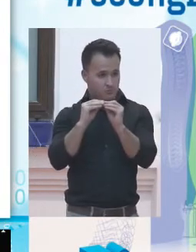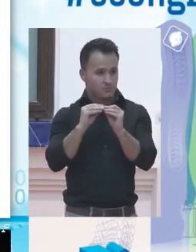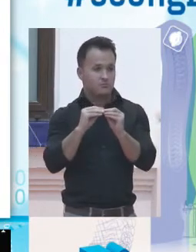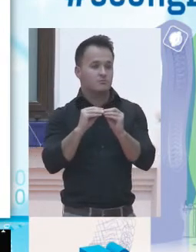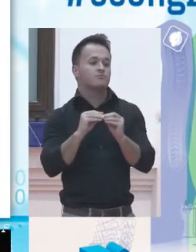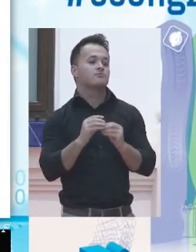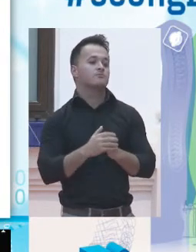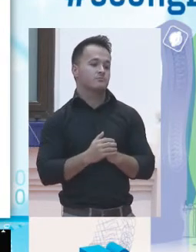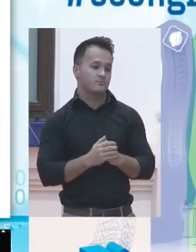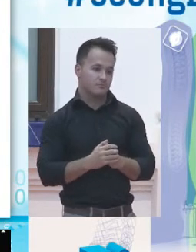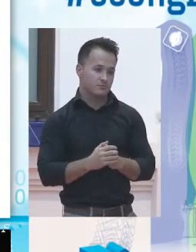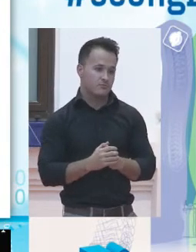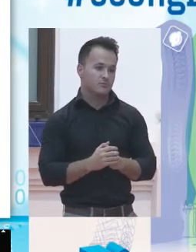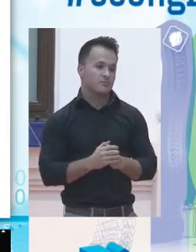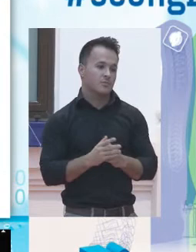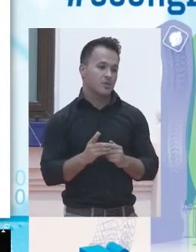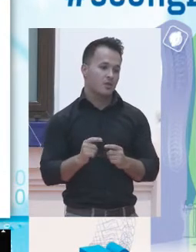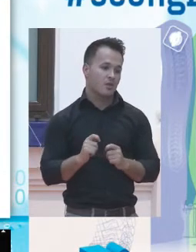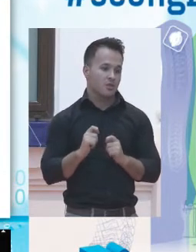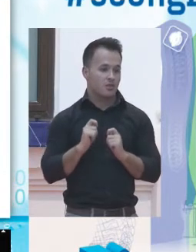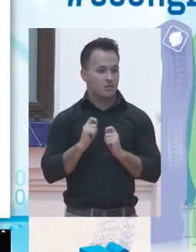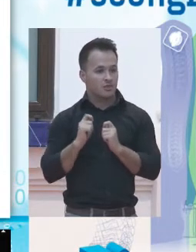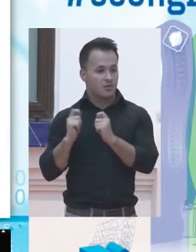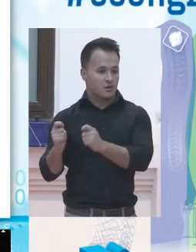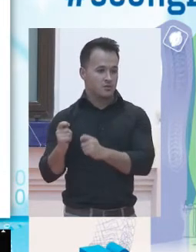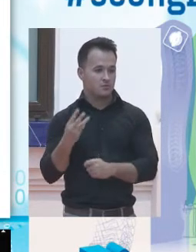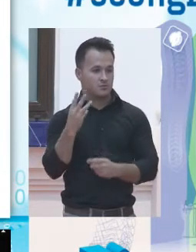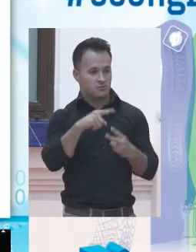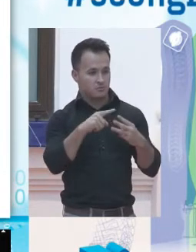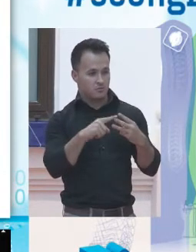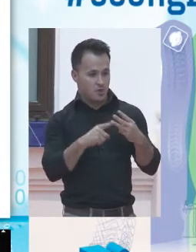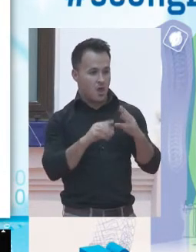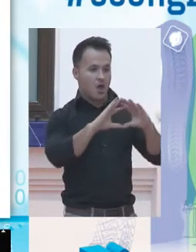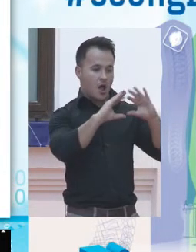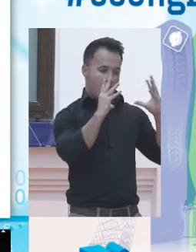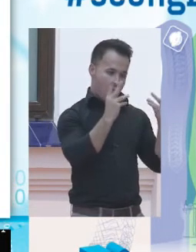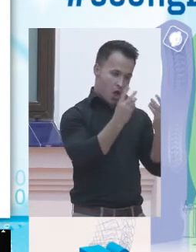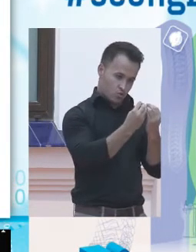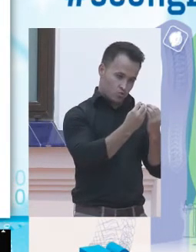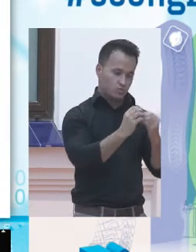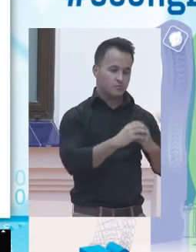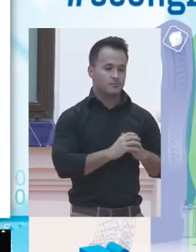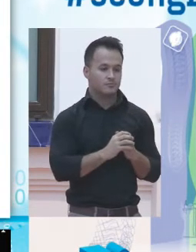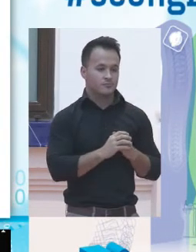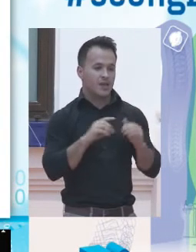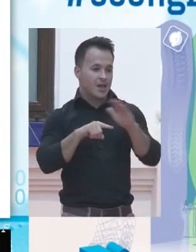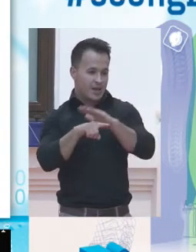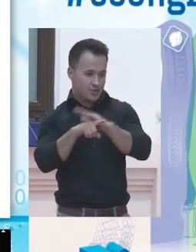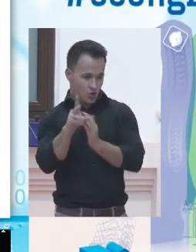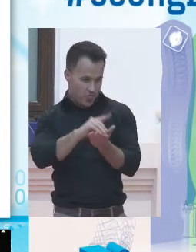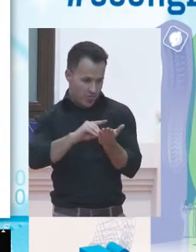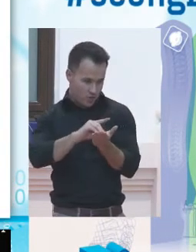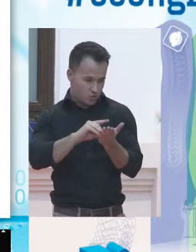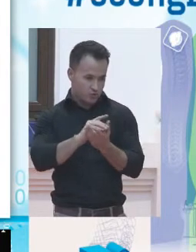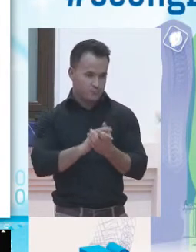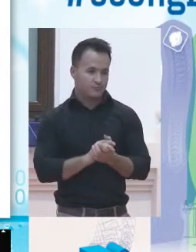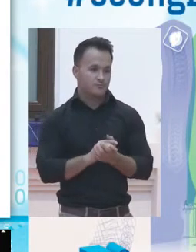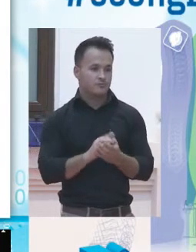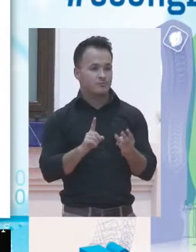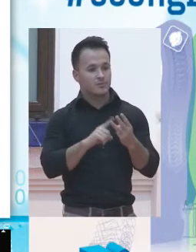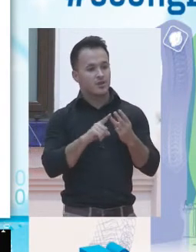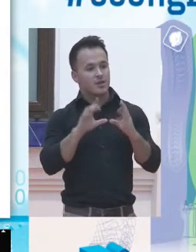nuestros 3 grandes retos son cloud, las nubes de ordenadores, la gestión de datos, de Big Data,